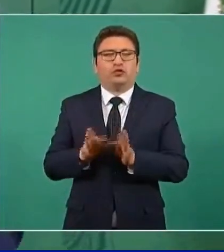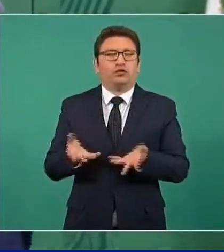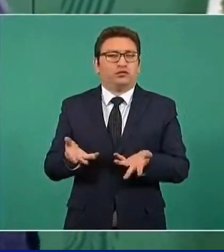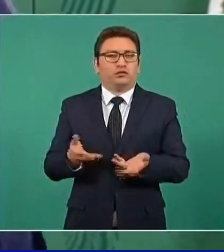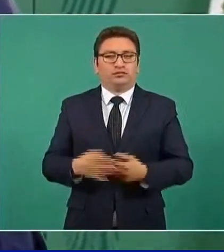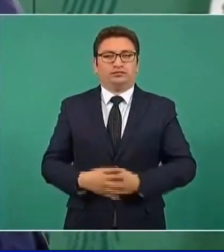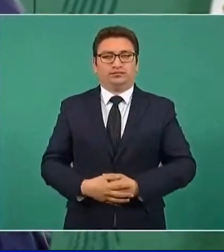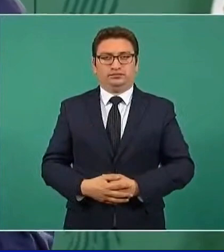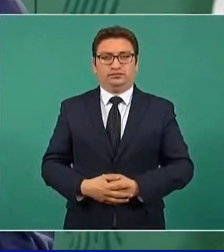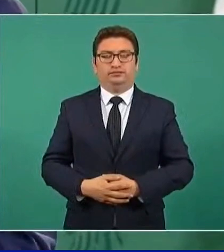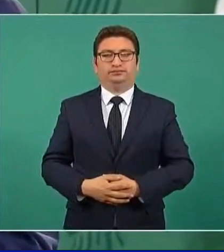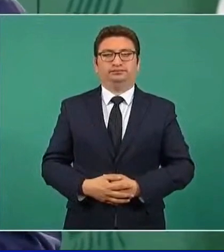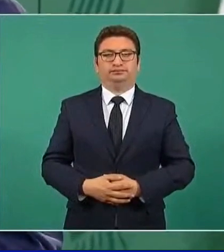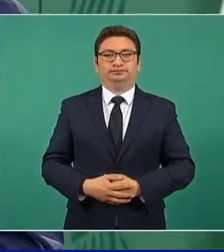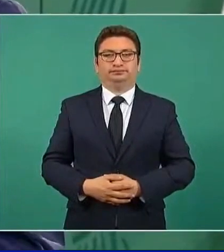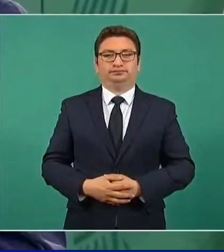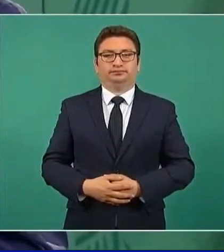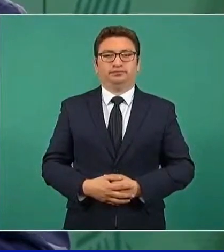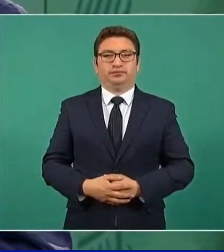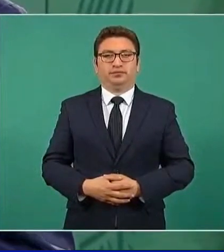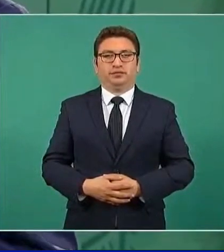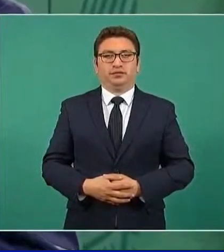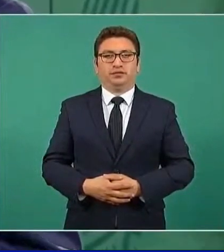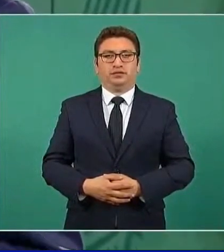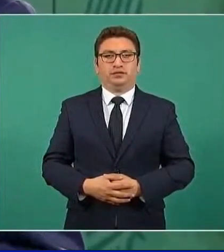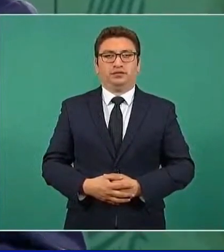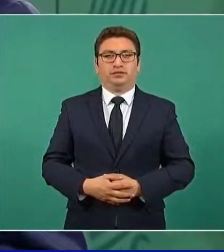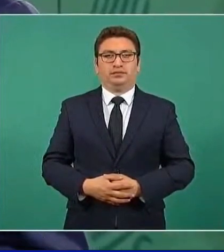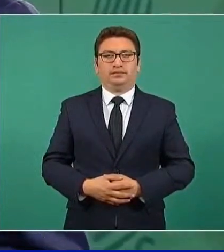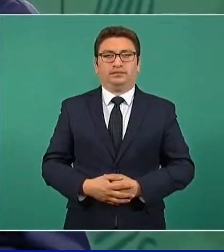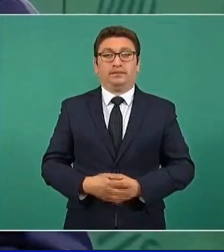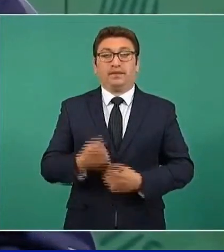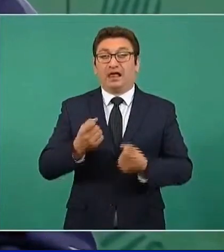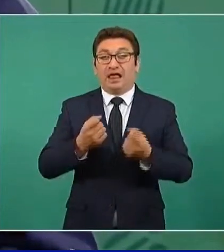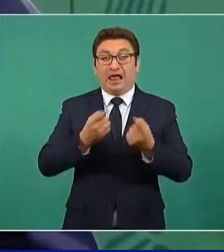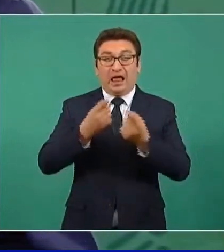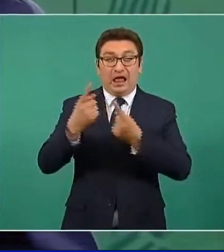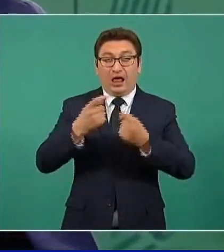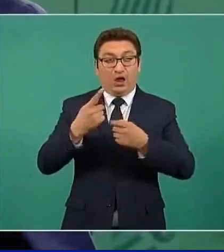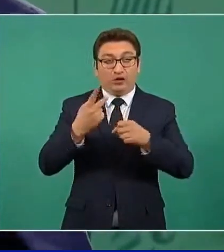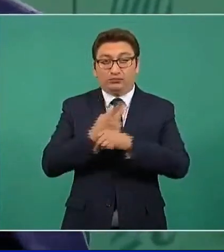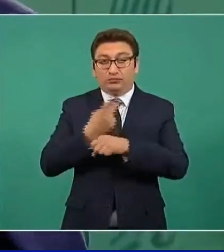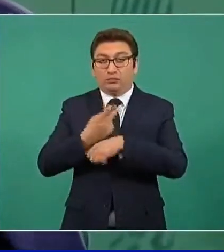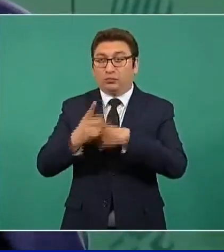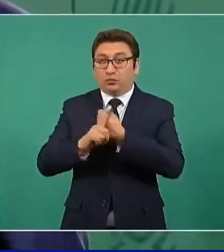hay casos que requieren atención especial.